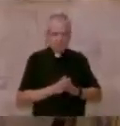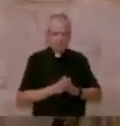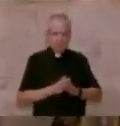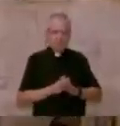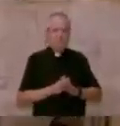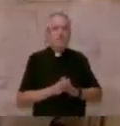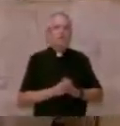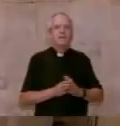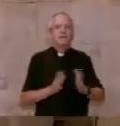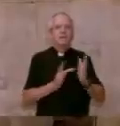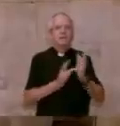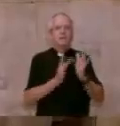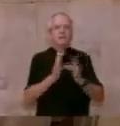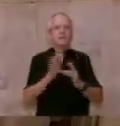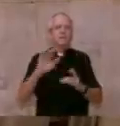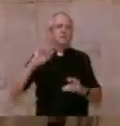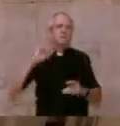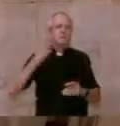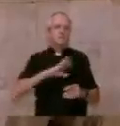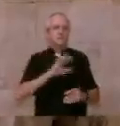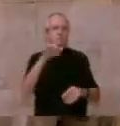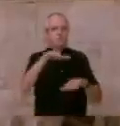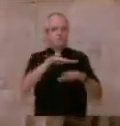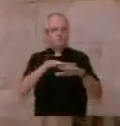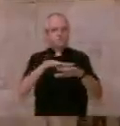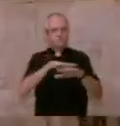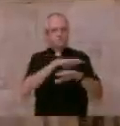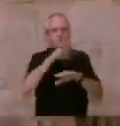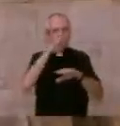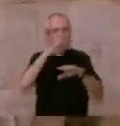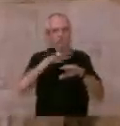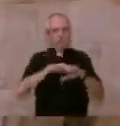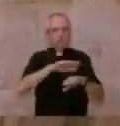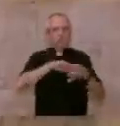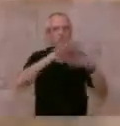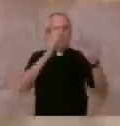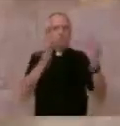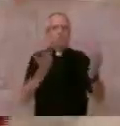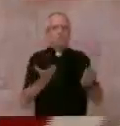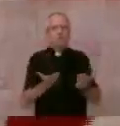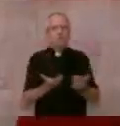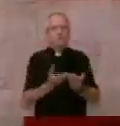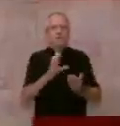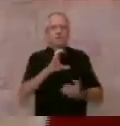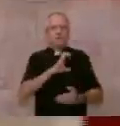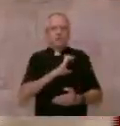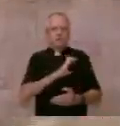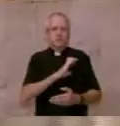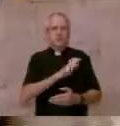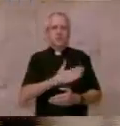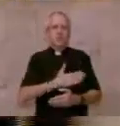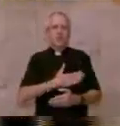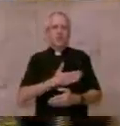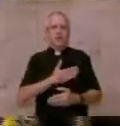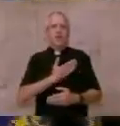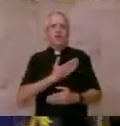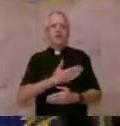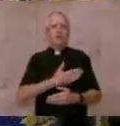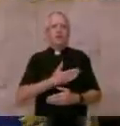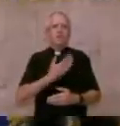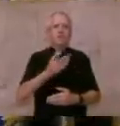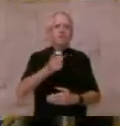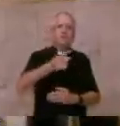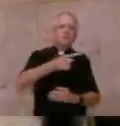Agnell de Déu, que lleveu el pecat del món. Cordero de Dios, que quitas el pecado del mundo,